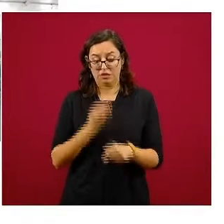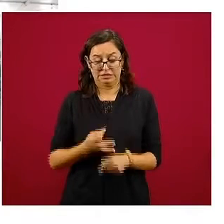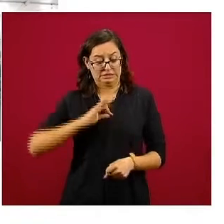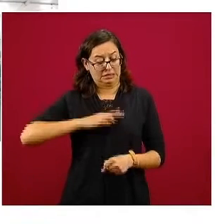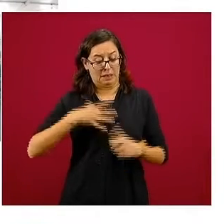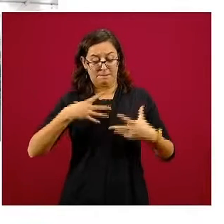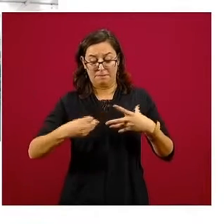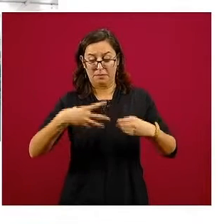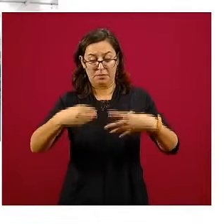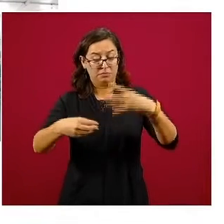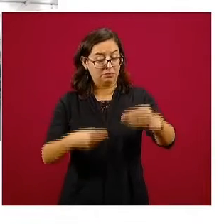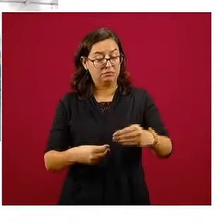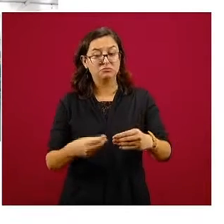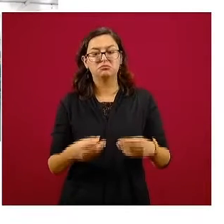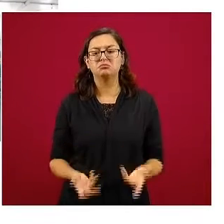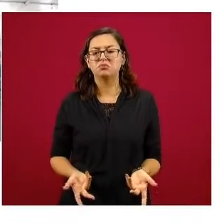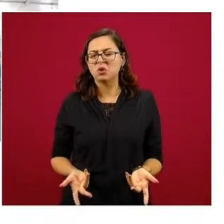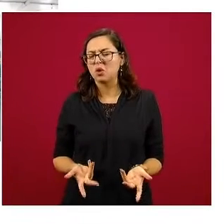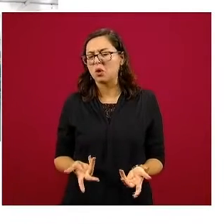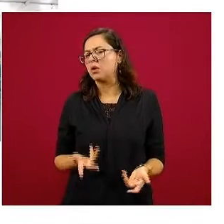del IMSS.